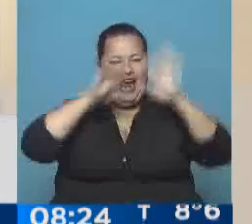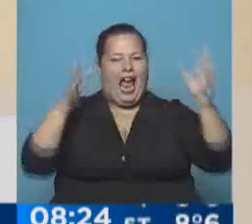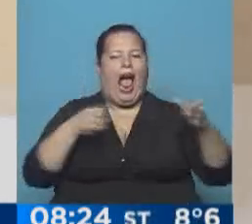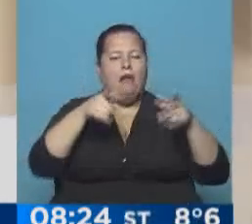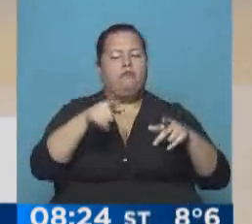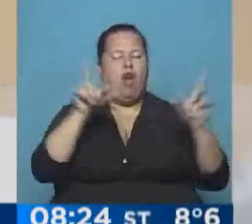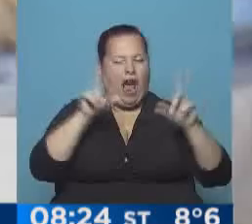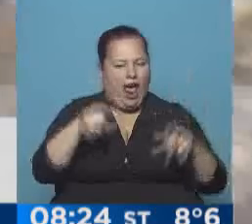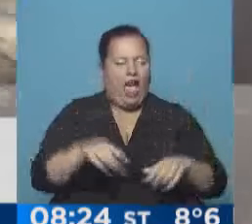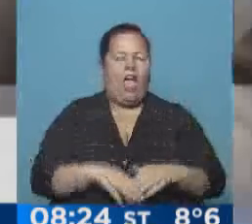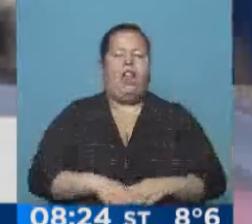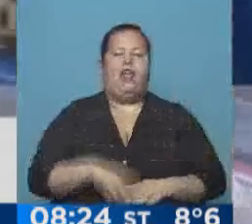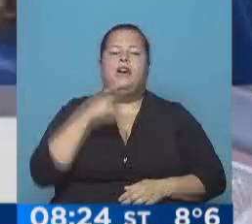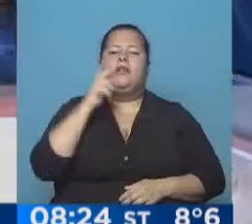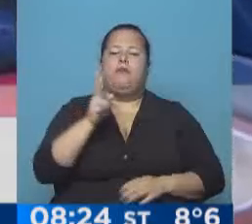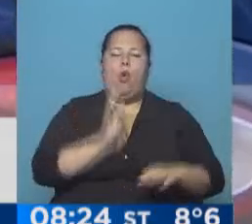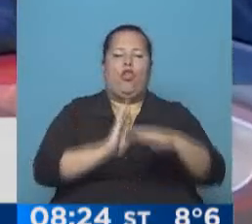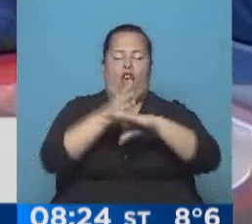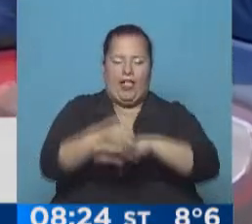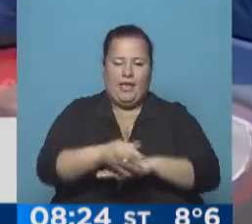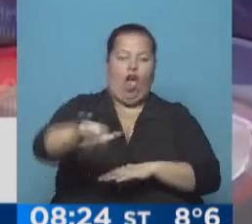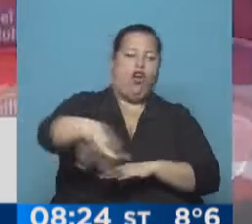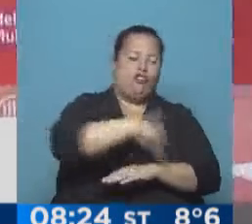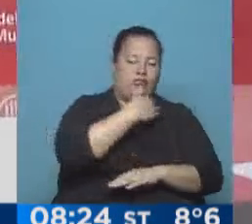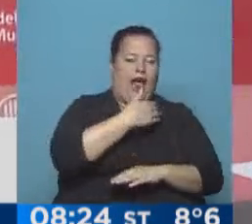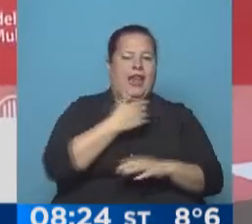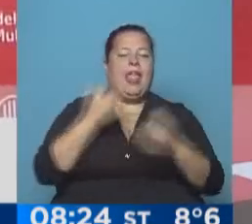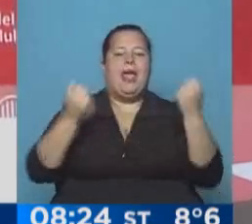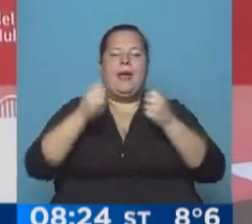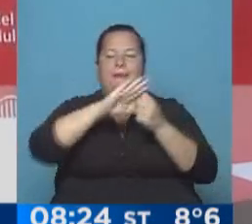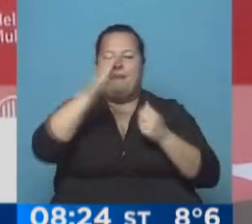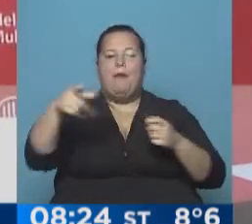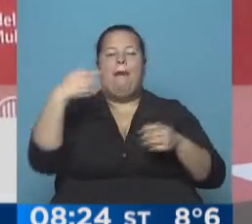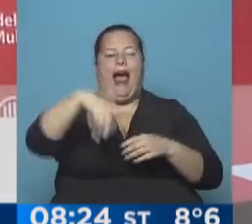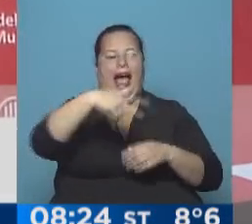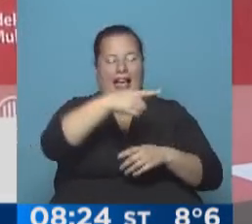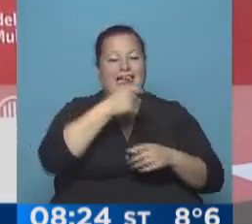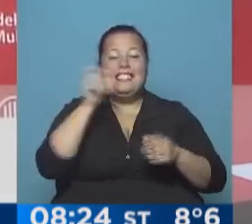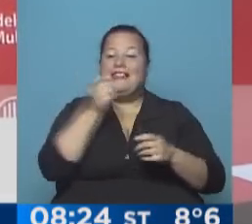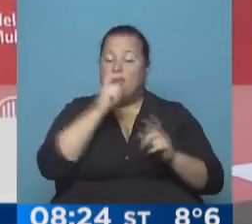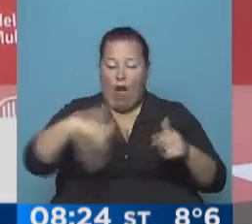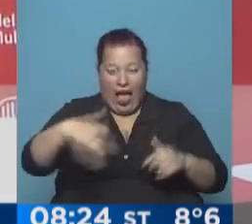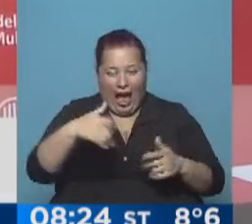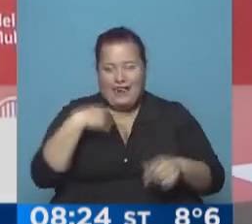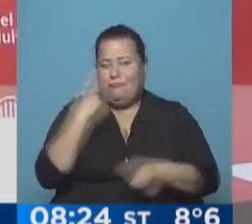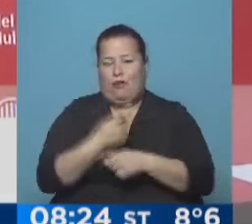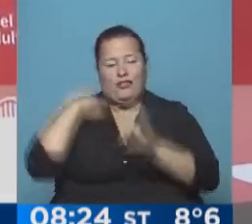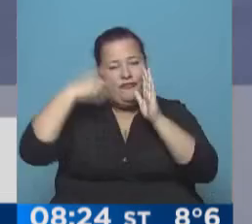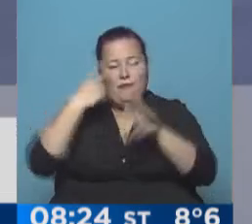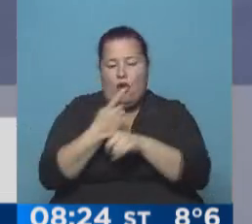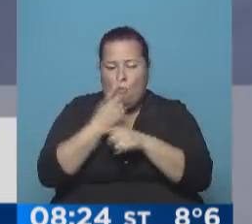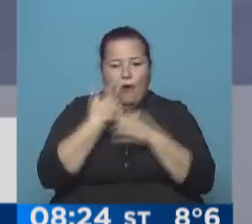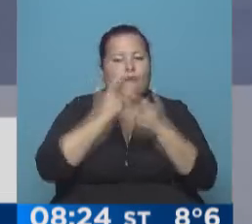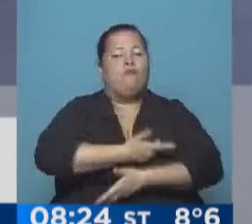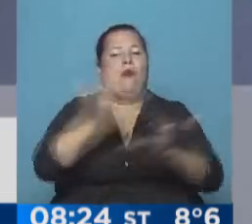del Canal que impedían el ingreso o la salida de las unidades móviles unidades móviles en la calle no se puede filmar no se